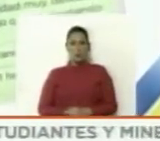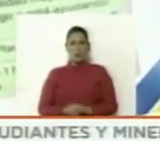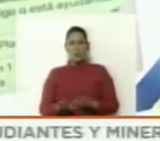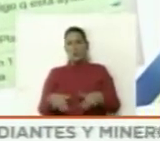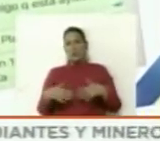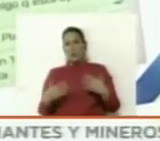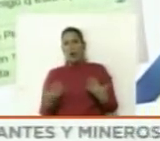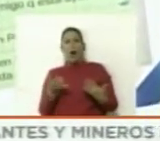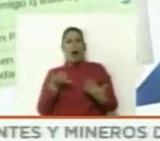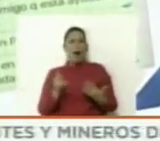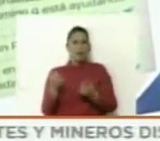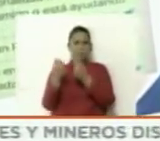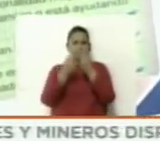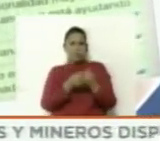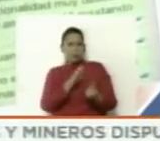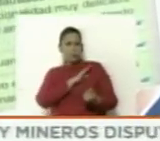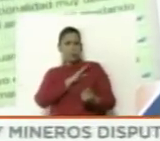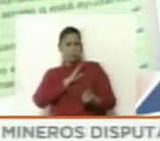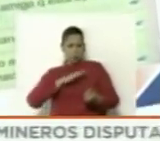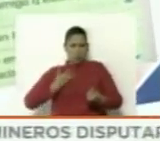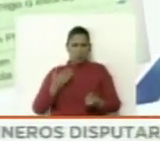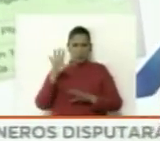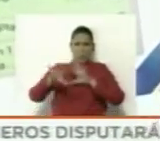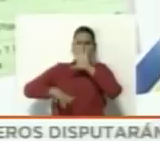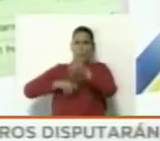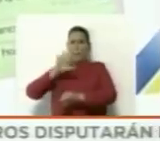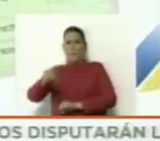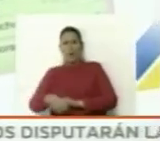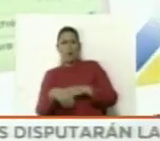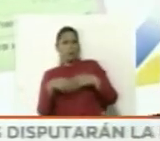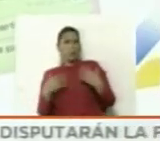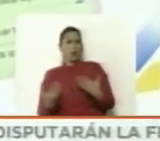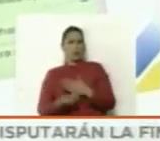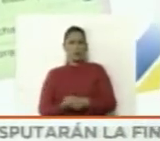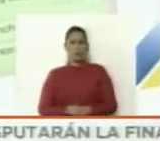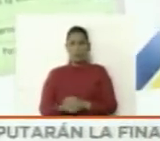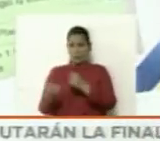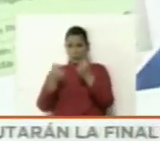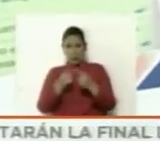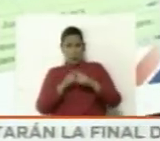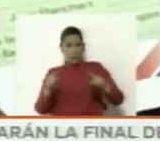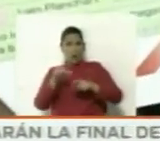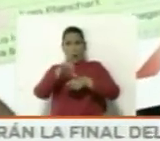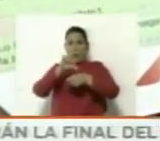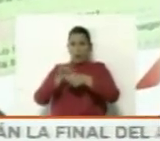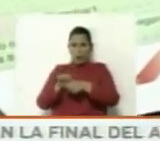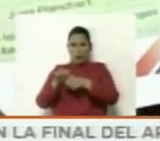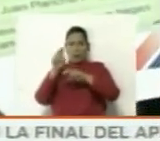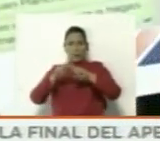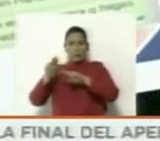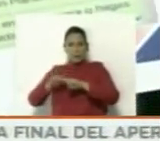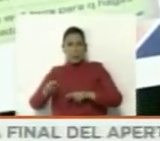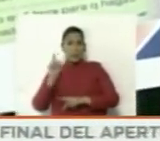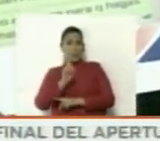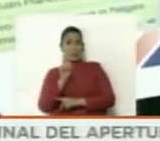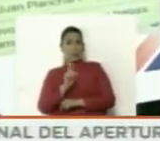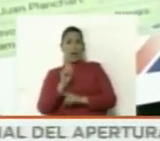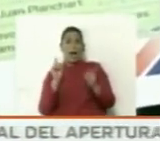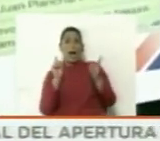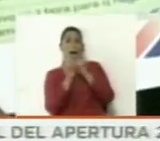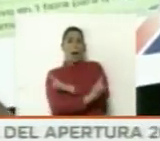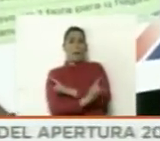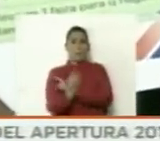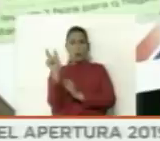eso? ¿Cuánta plata? ¿Cuánta de la plata para operar niñitos que necesitan trasplantes de médula